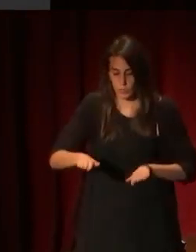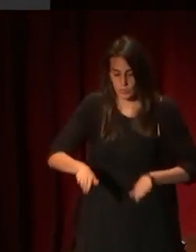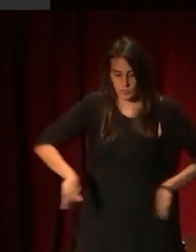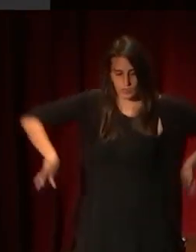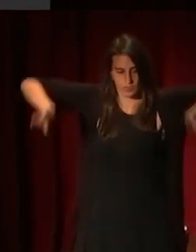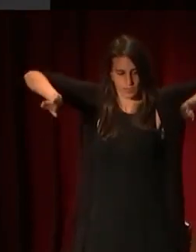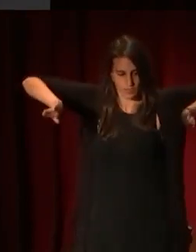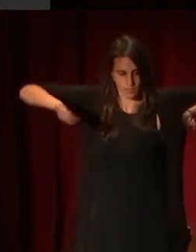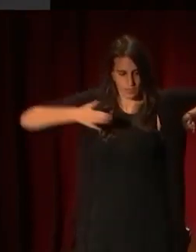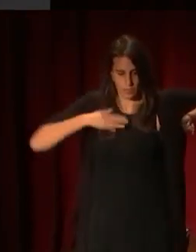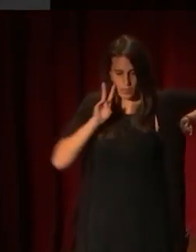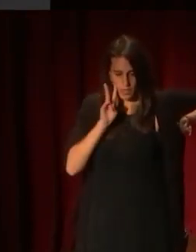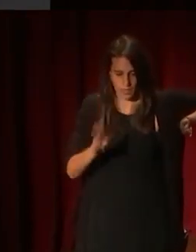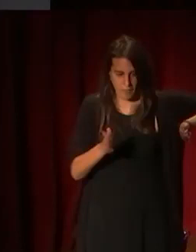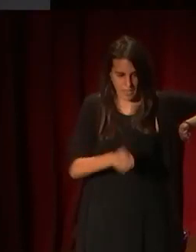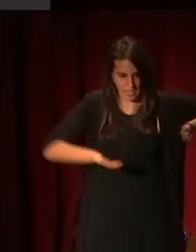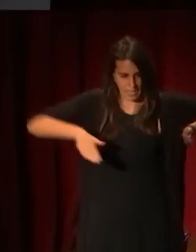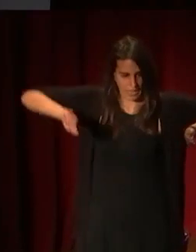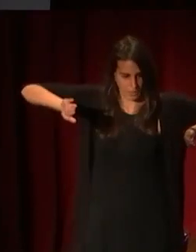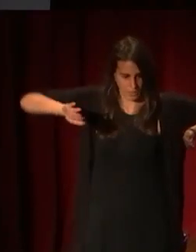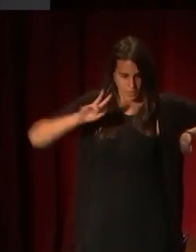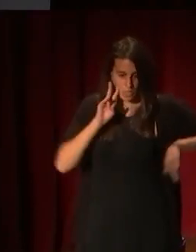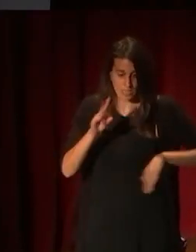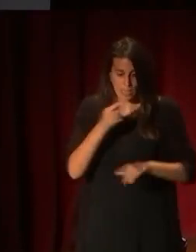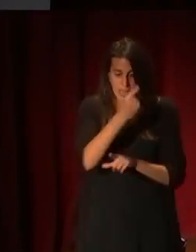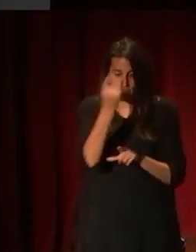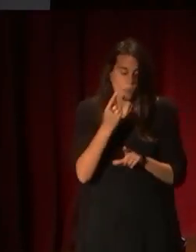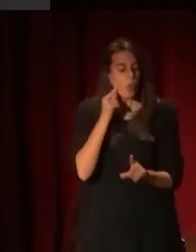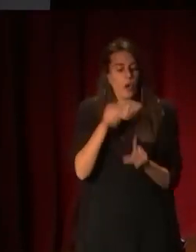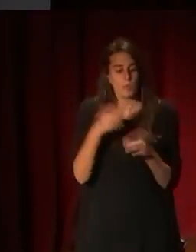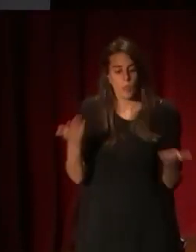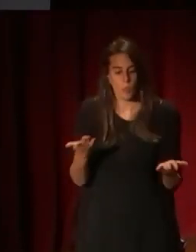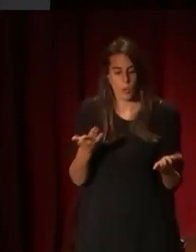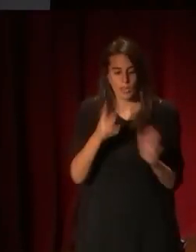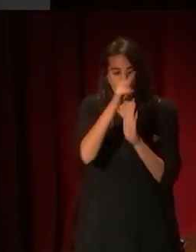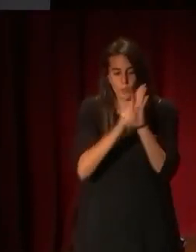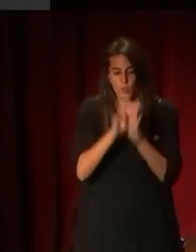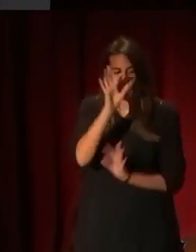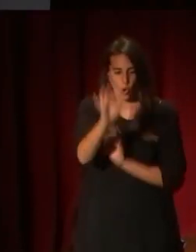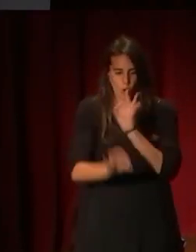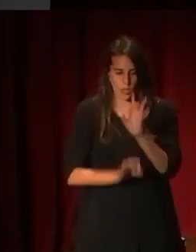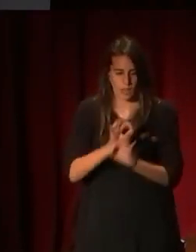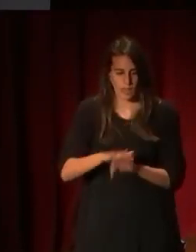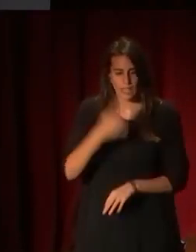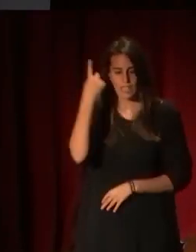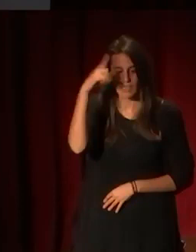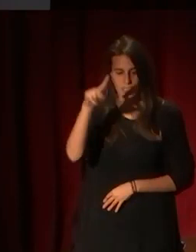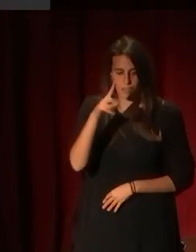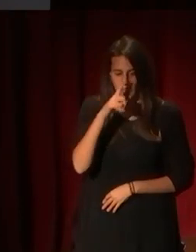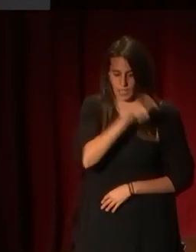imagen de la plaza cerrada es un dibujo que hace para organizar protocolariamente la distribución de balcones